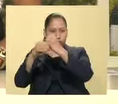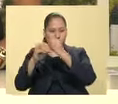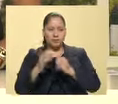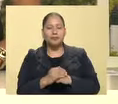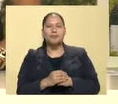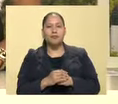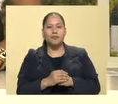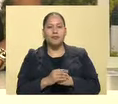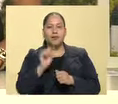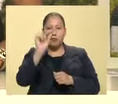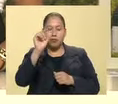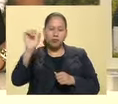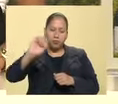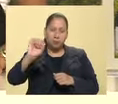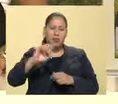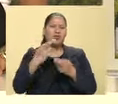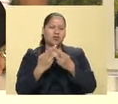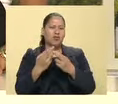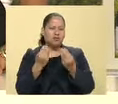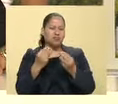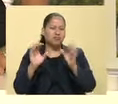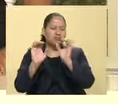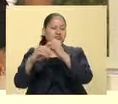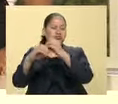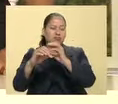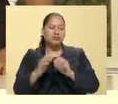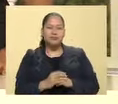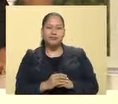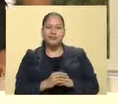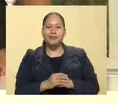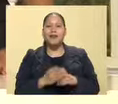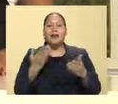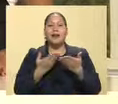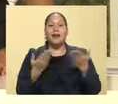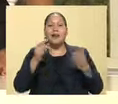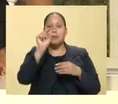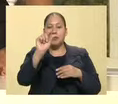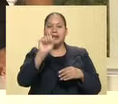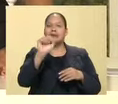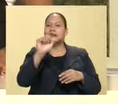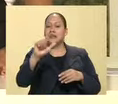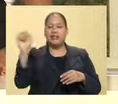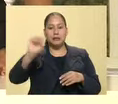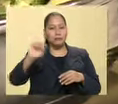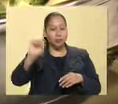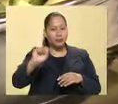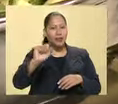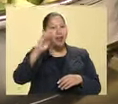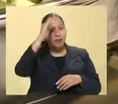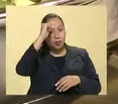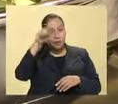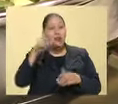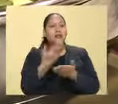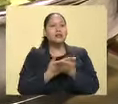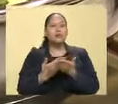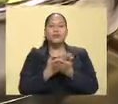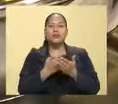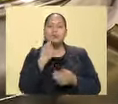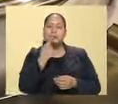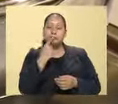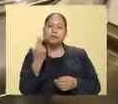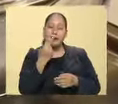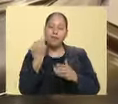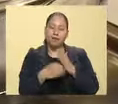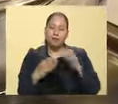Hoy sí un muchito. Sí, ¿no? Y le vamos a agregar un poquito más de sal de lo normal, porque acuérdense que es pasta. Ok. Entonces